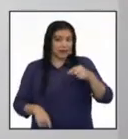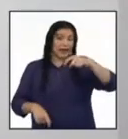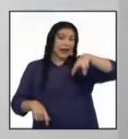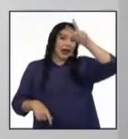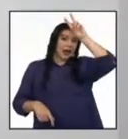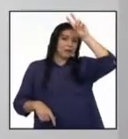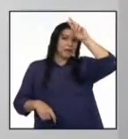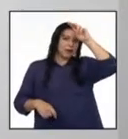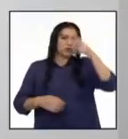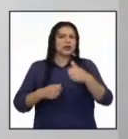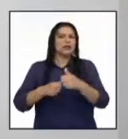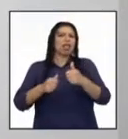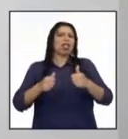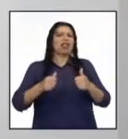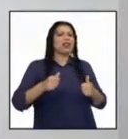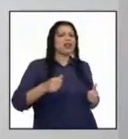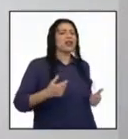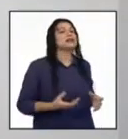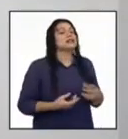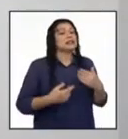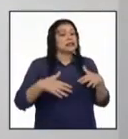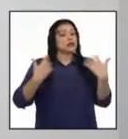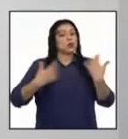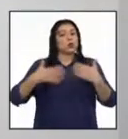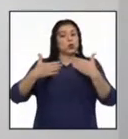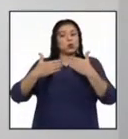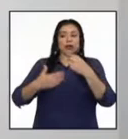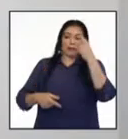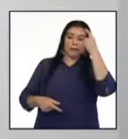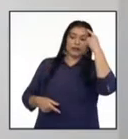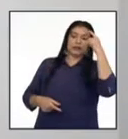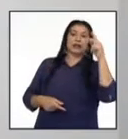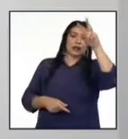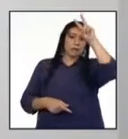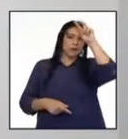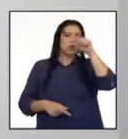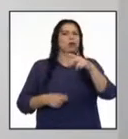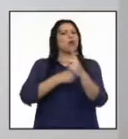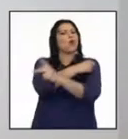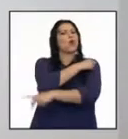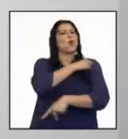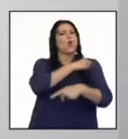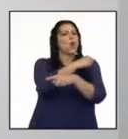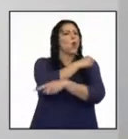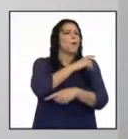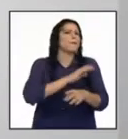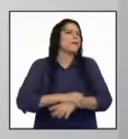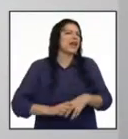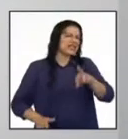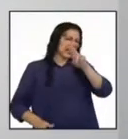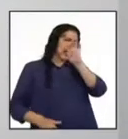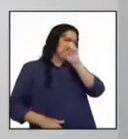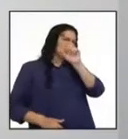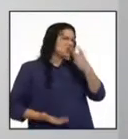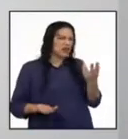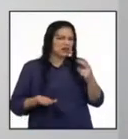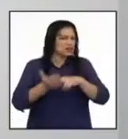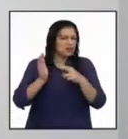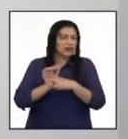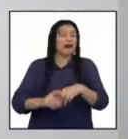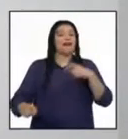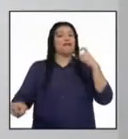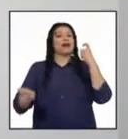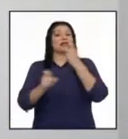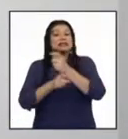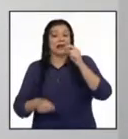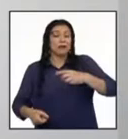Perú se retrasaba y prontamente sería considerado como un país reaccionario, lo cual afectaba